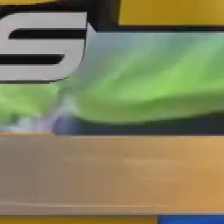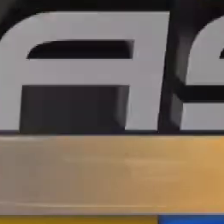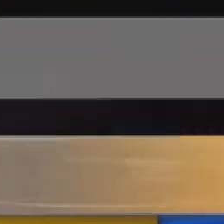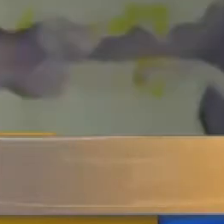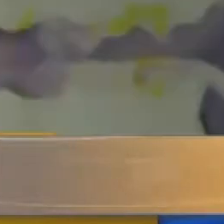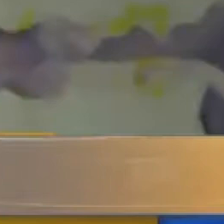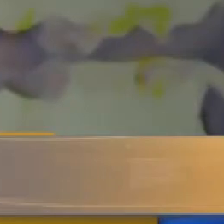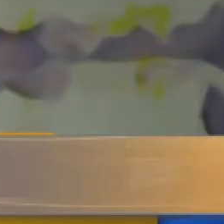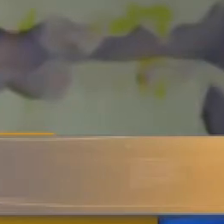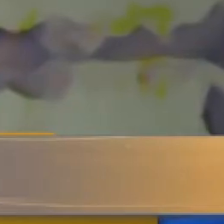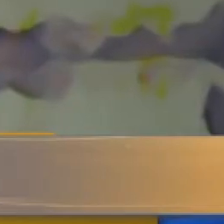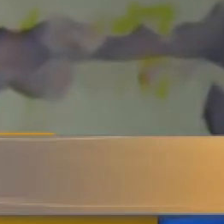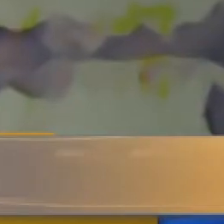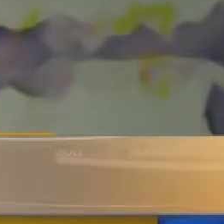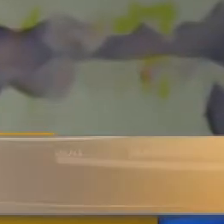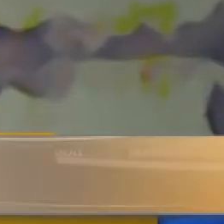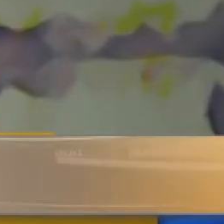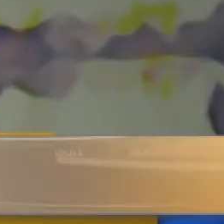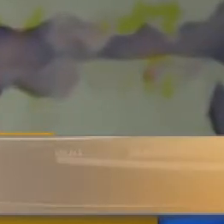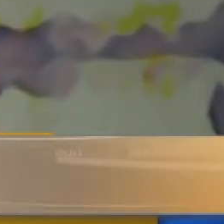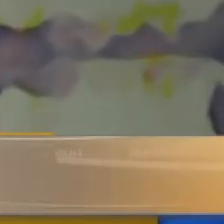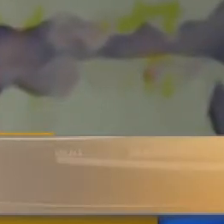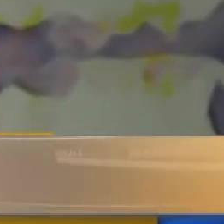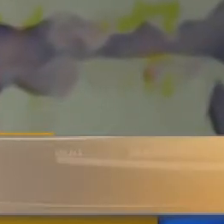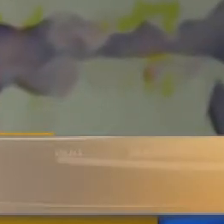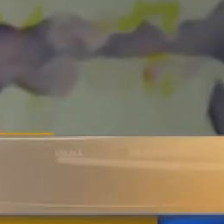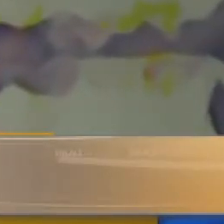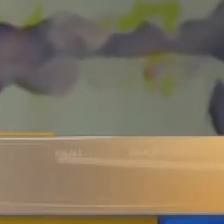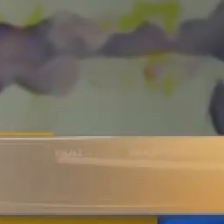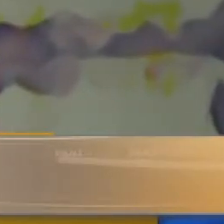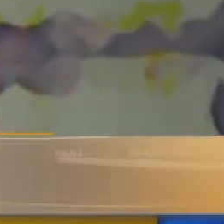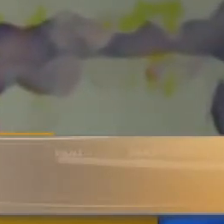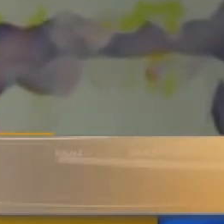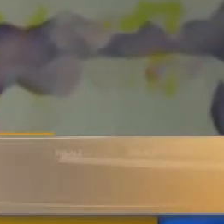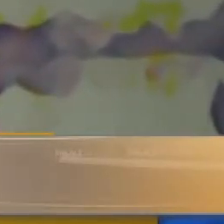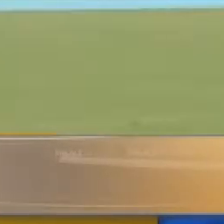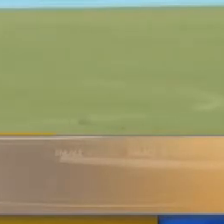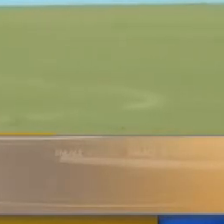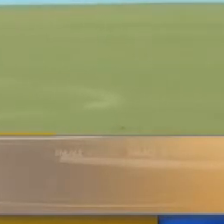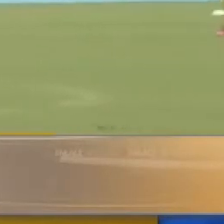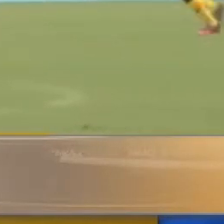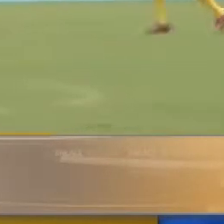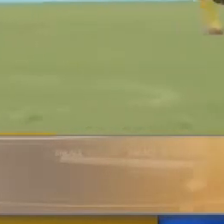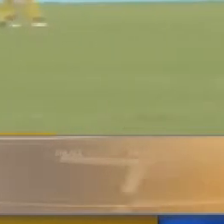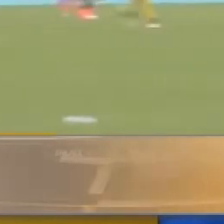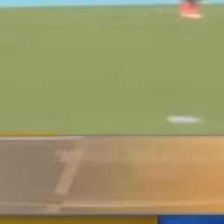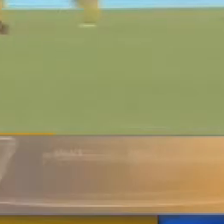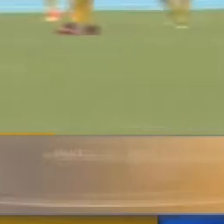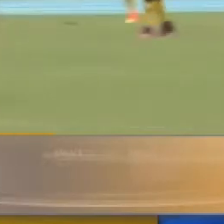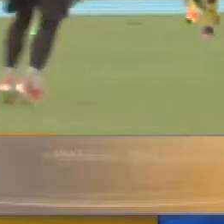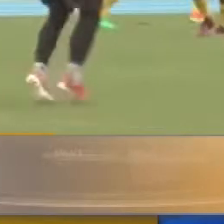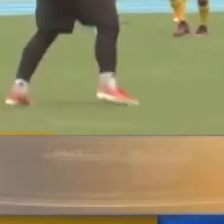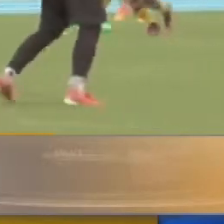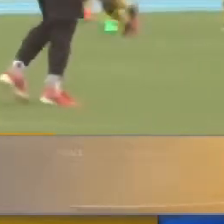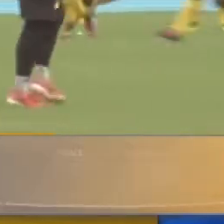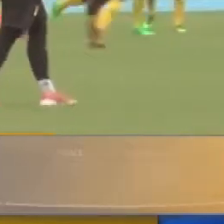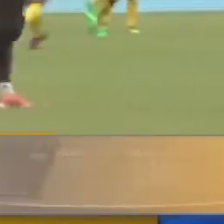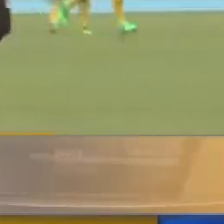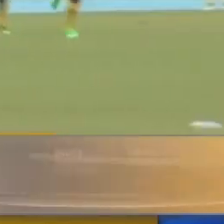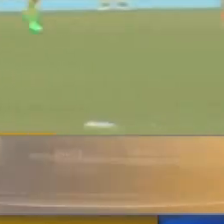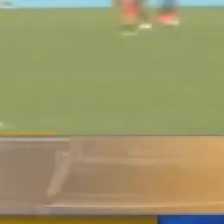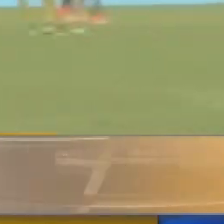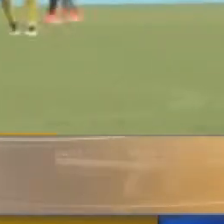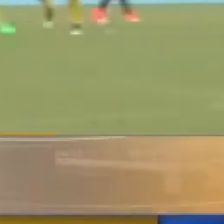ELN. En los deportes, habla en esta emisión el presidente de Alianza Petrolera y asegura que el libro de contrataciones de la máquina